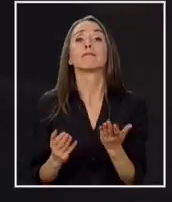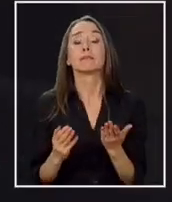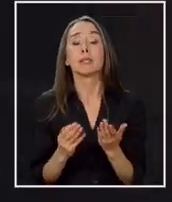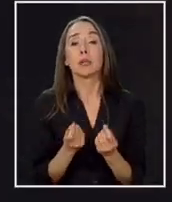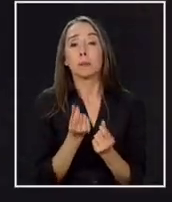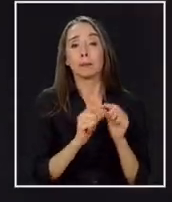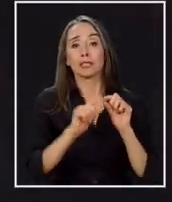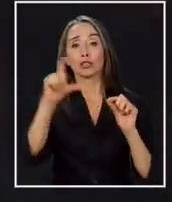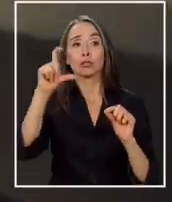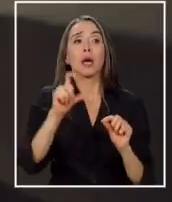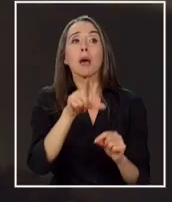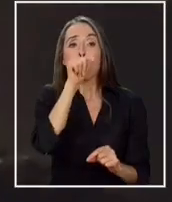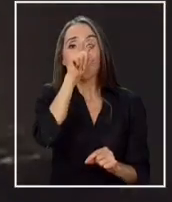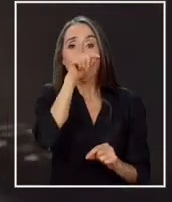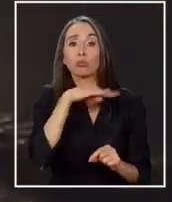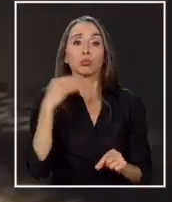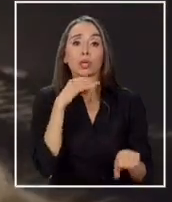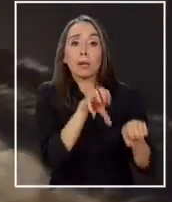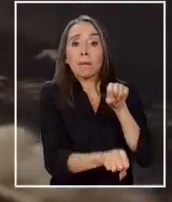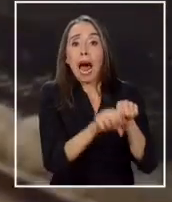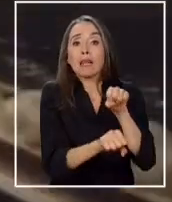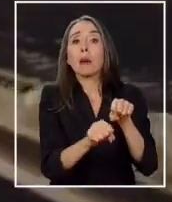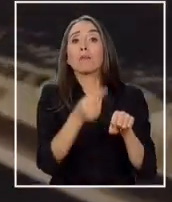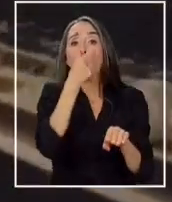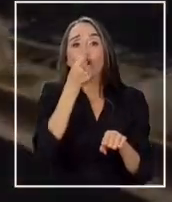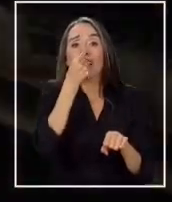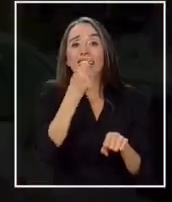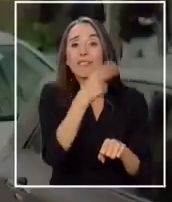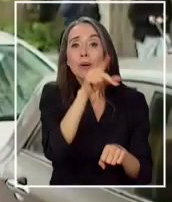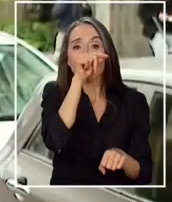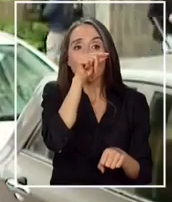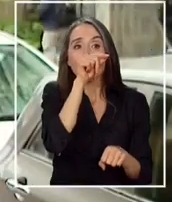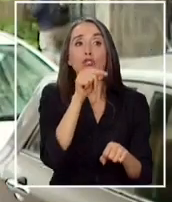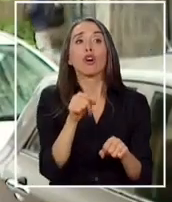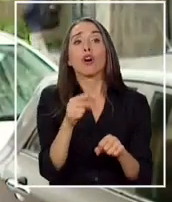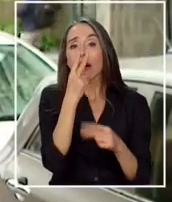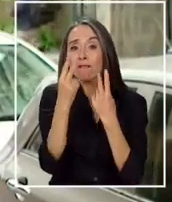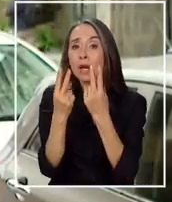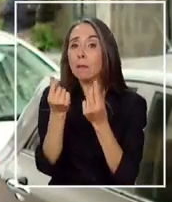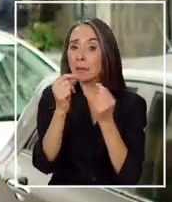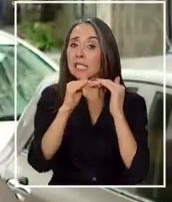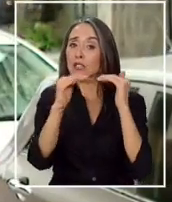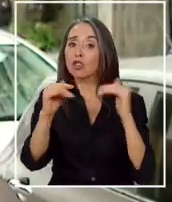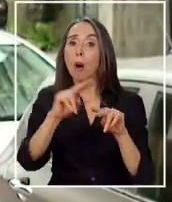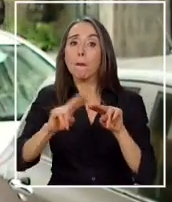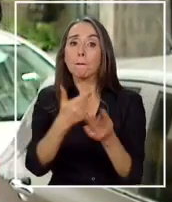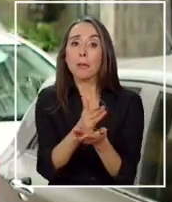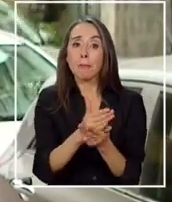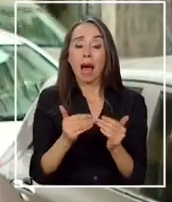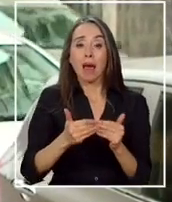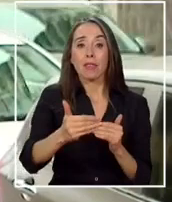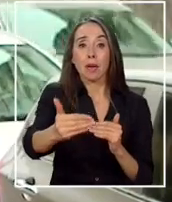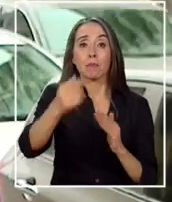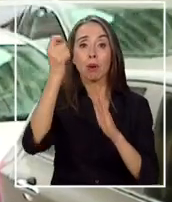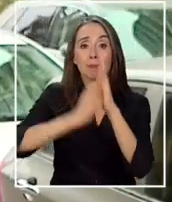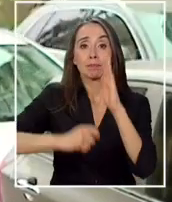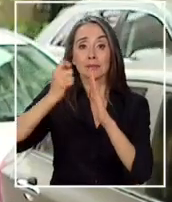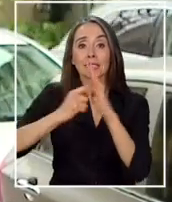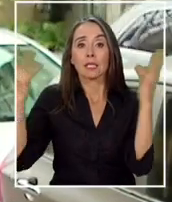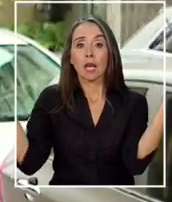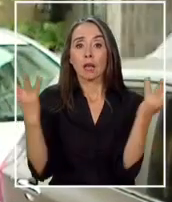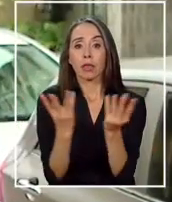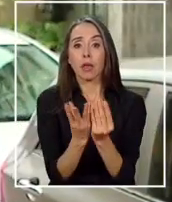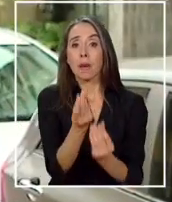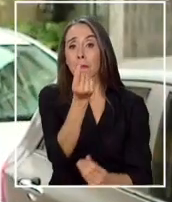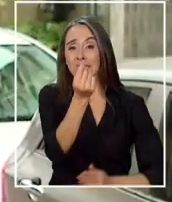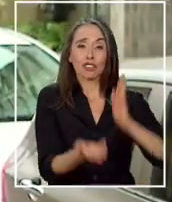teniendo hoy día todavía no se ve reflejado en el precio en la calle. Así que hay que prepararse porque se vienen tiempos de escasez y de